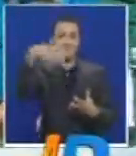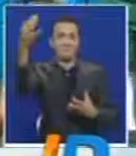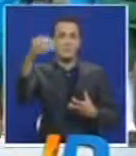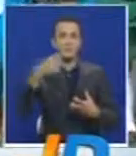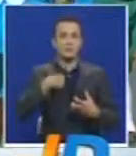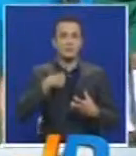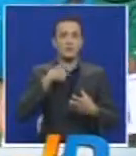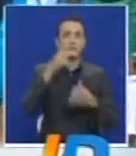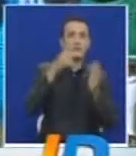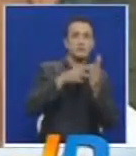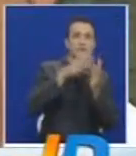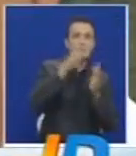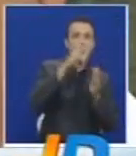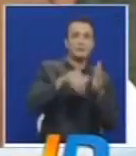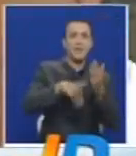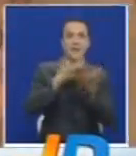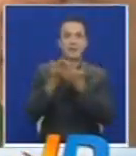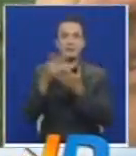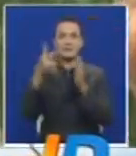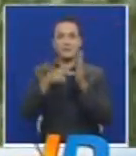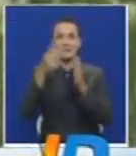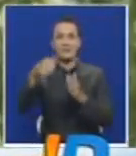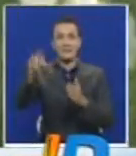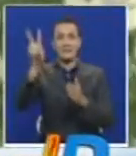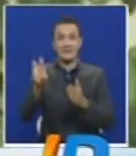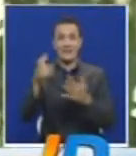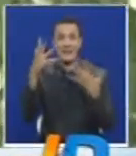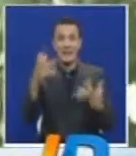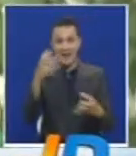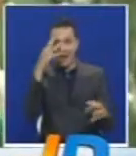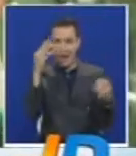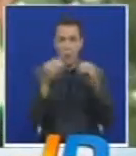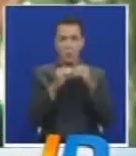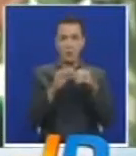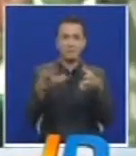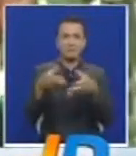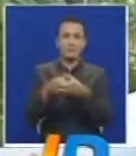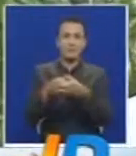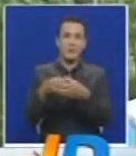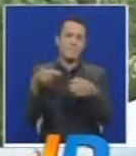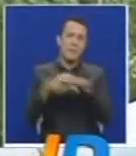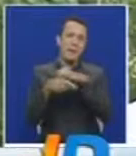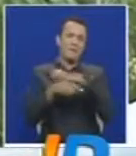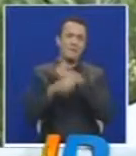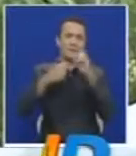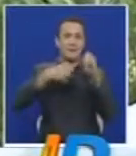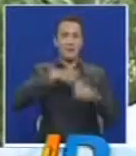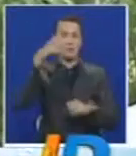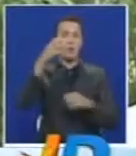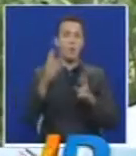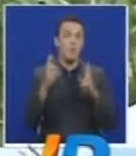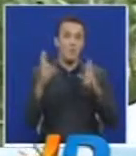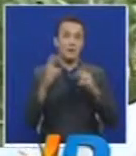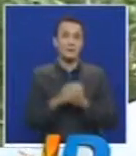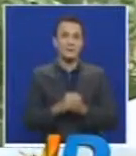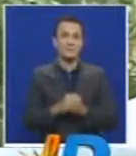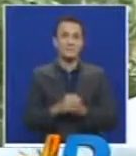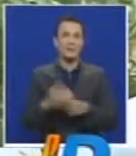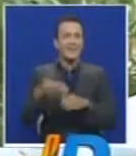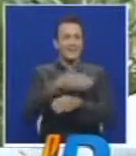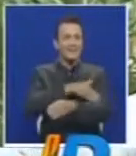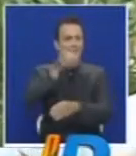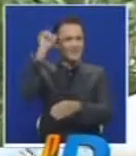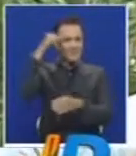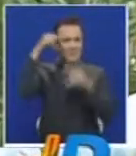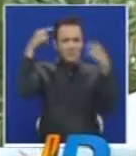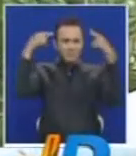2013 y 2017. En lo futbolístico, plantean armar un equipo campeón, como en el pasado. Los inolvidables equipos del Pío Valderrama, de